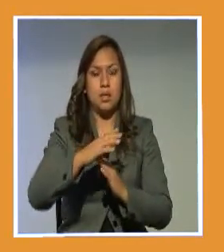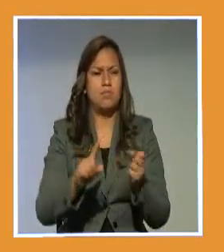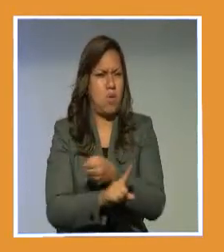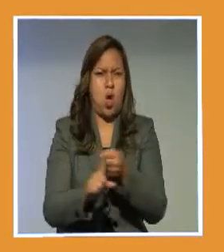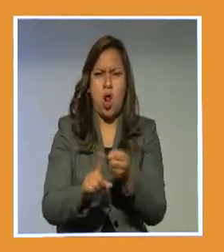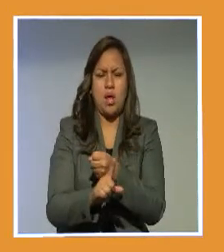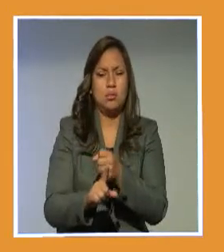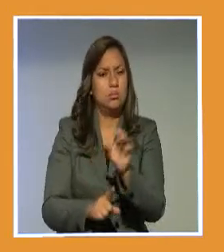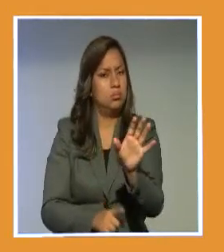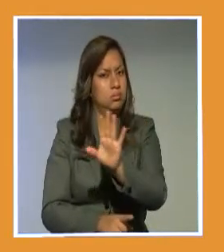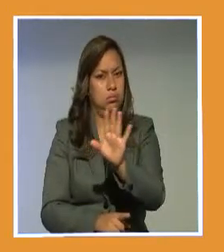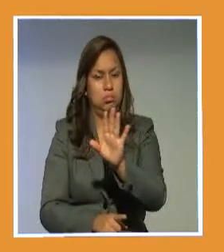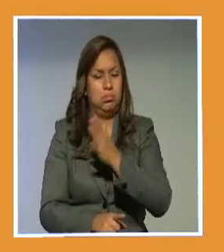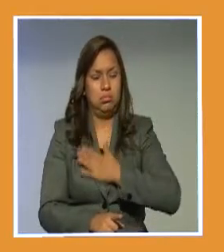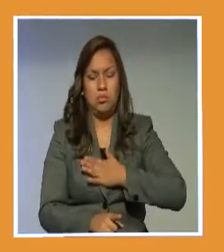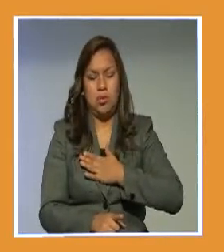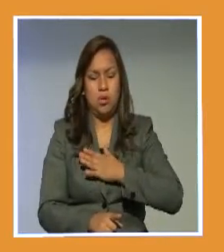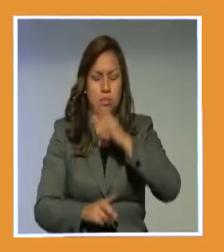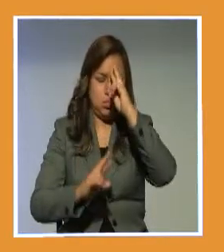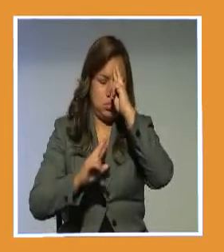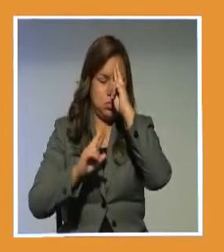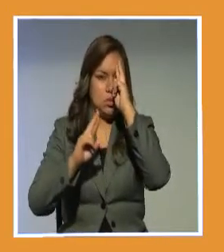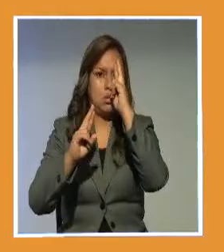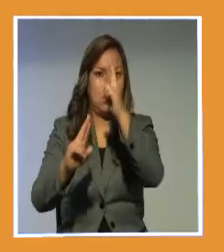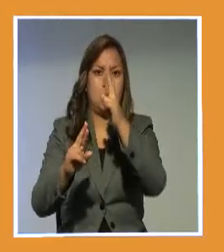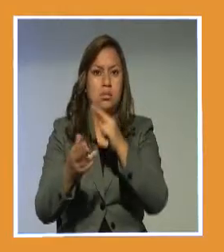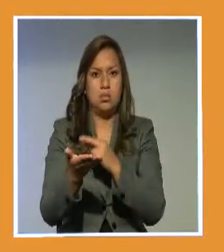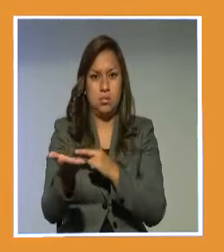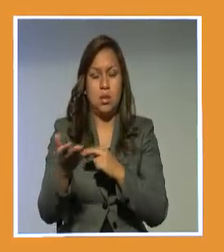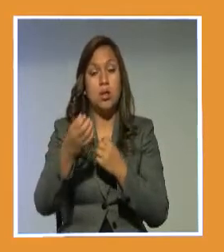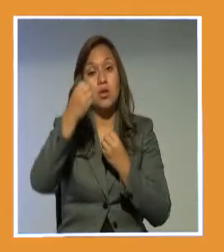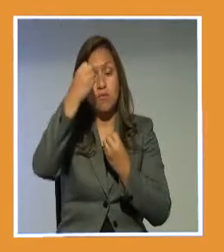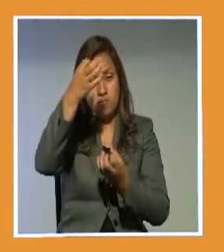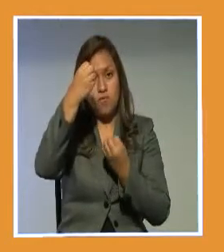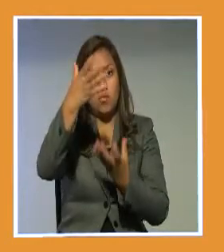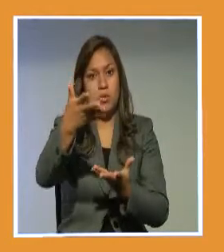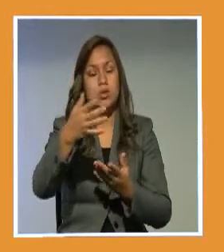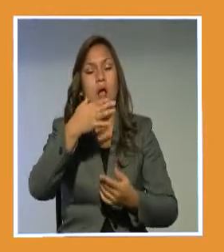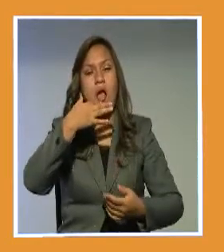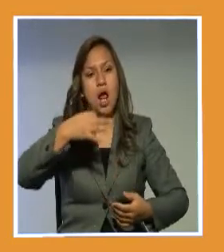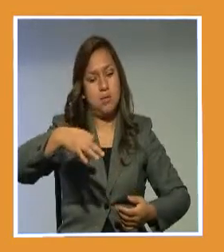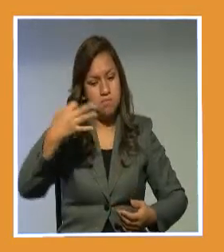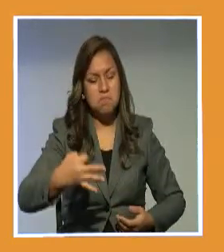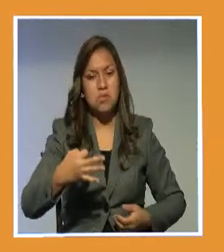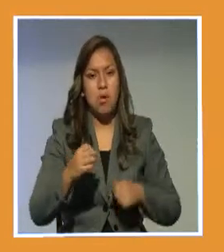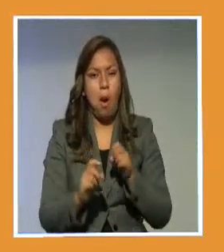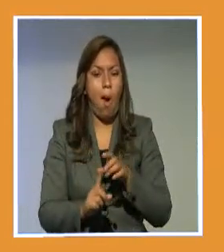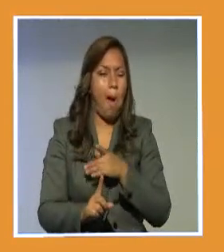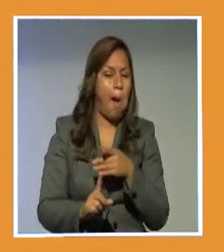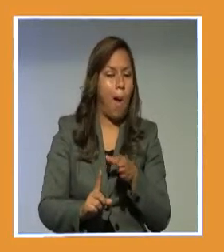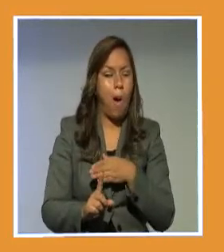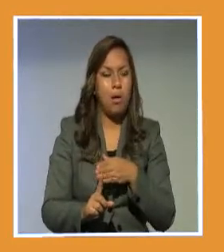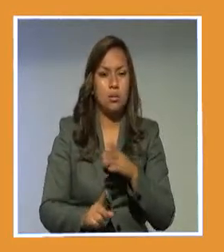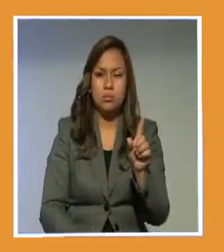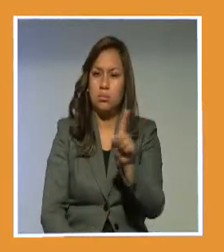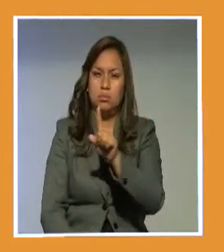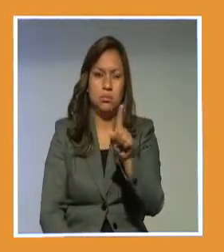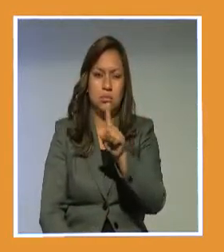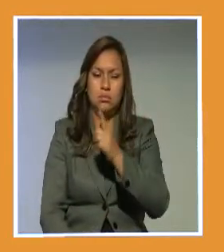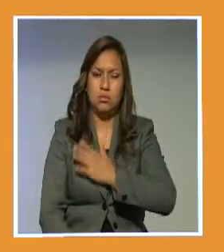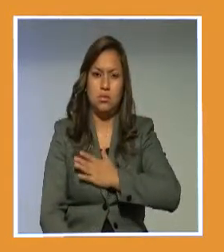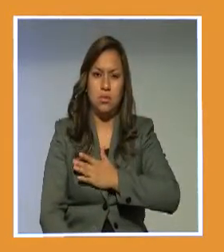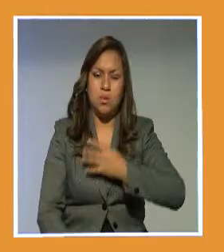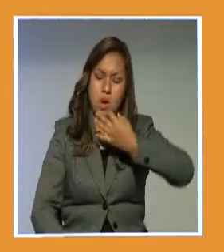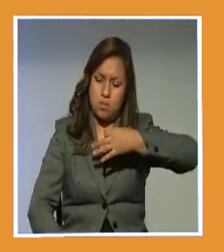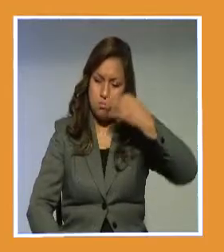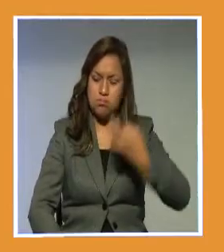violencia, y que por supuesto prime por sobre todas las cosas información buena, real, útil para la población. Los mejores éxitos